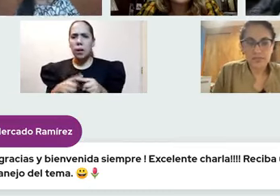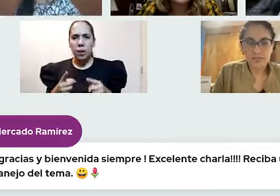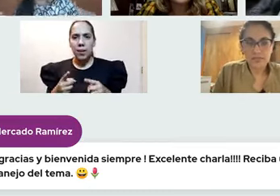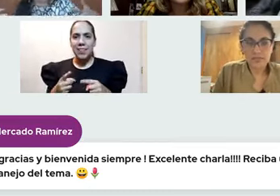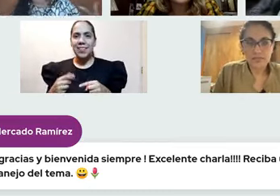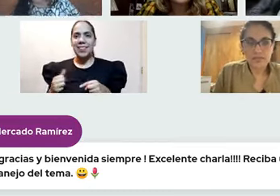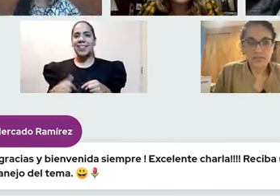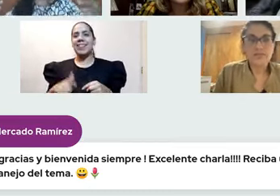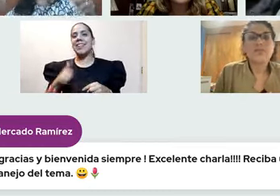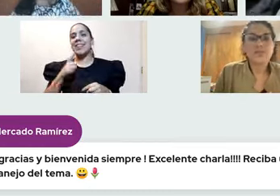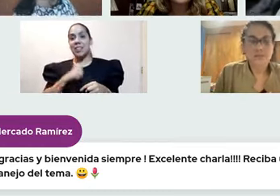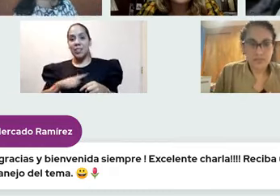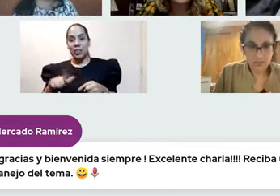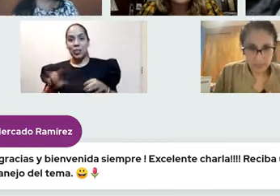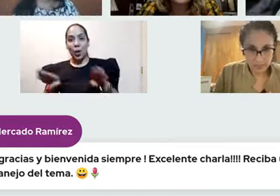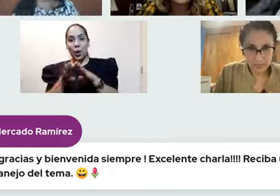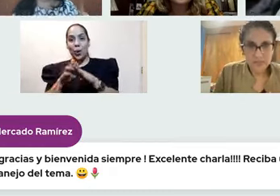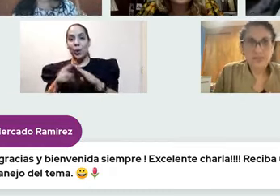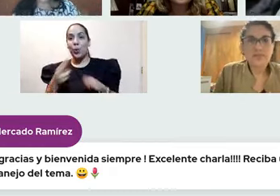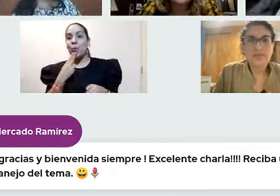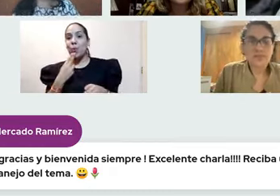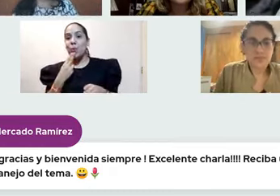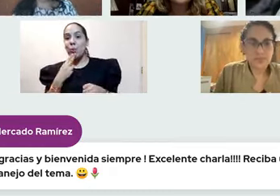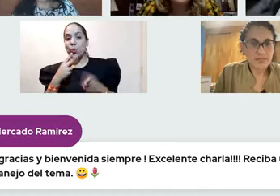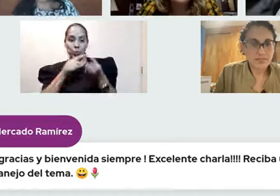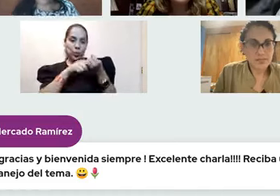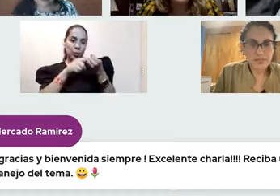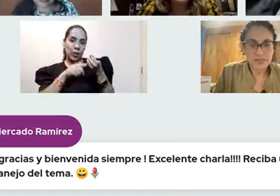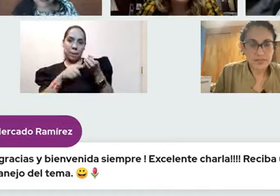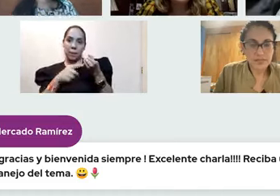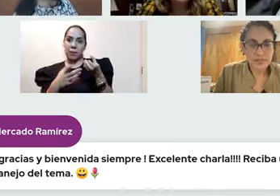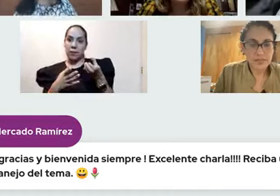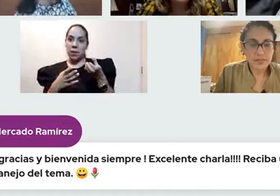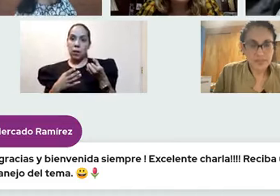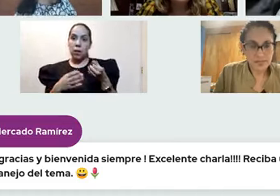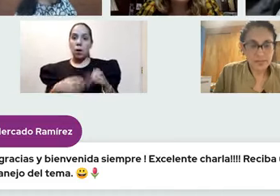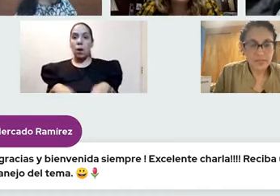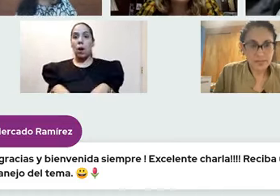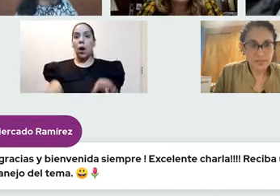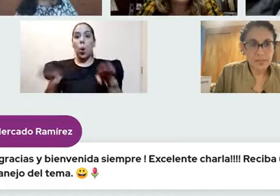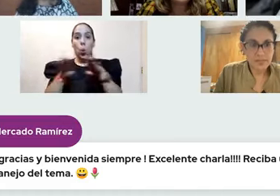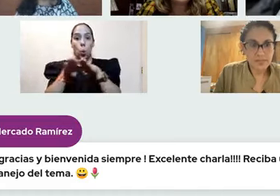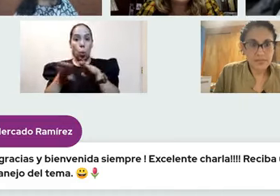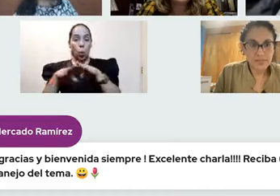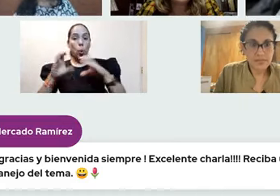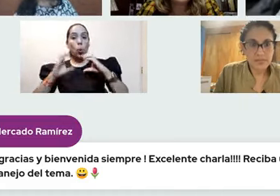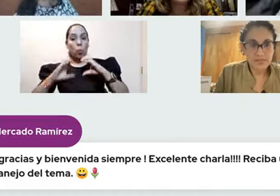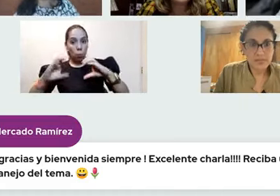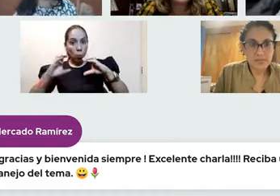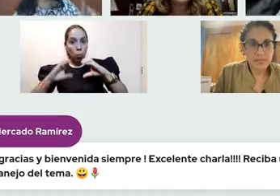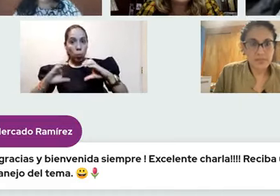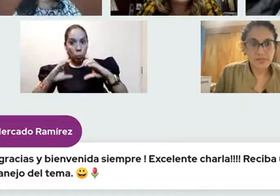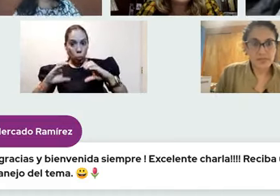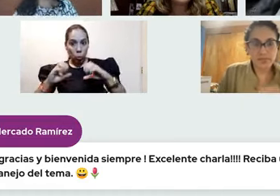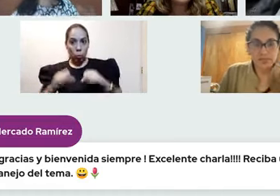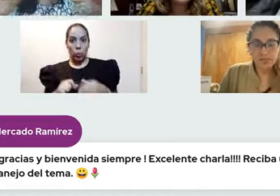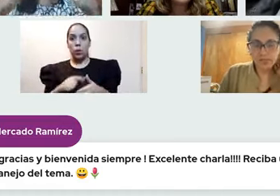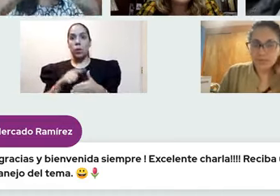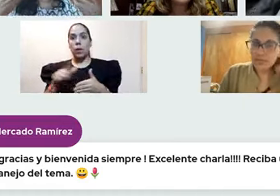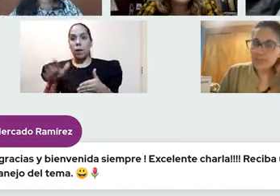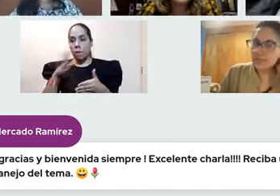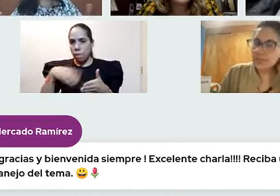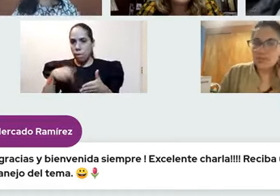celular, cómo cuido mis datos. Bueno, el Centro de Cultura Digital de la Ciudad de México, cursos gratuitos,